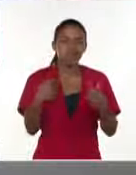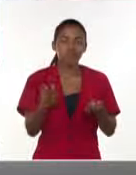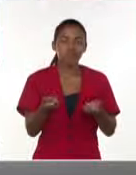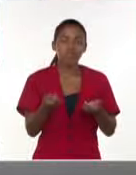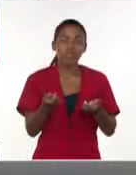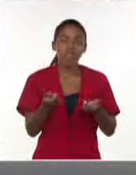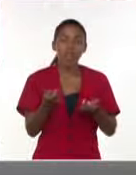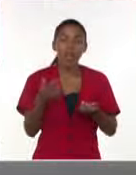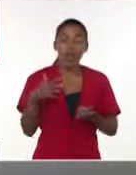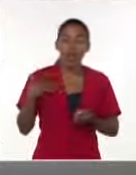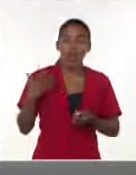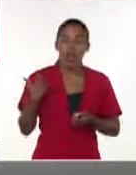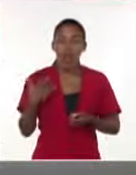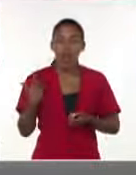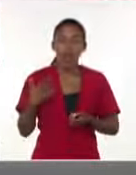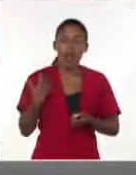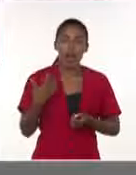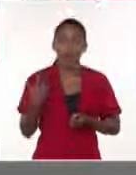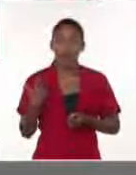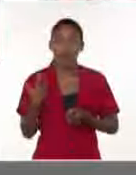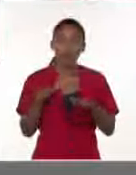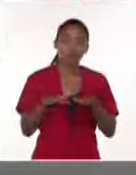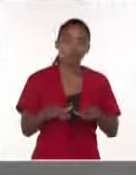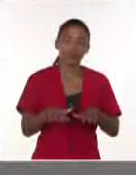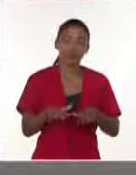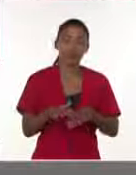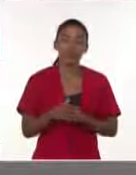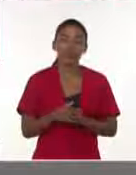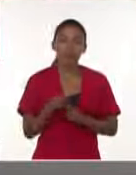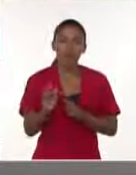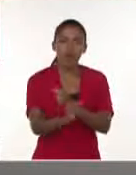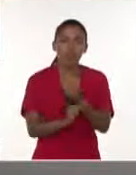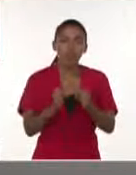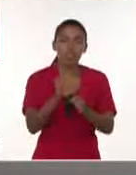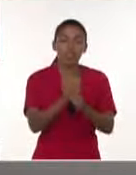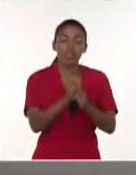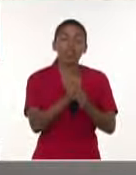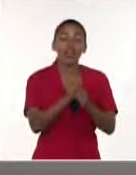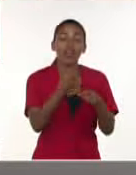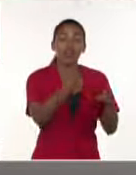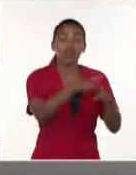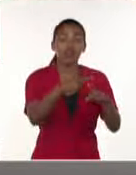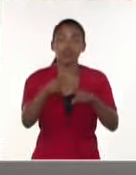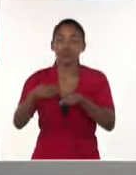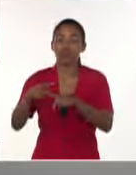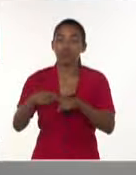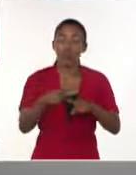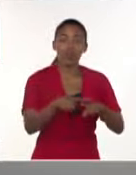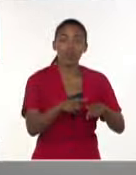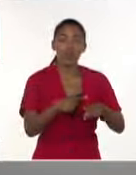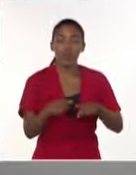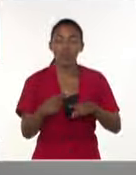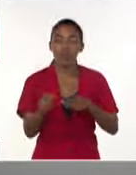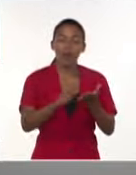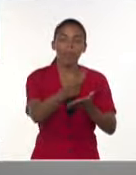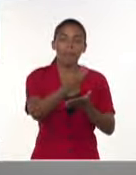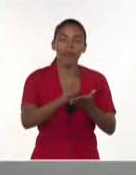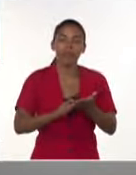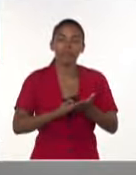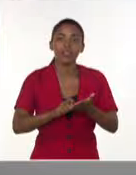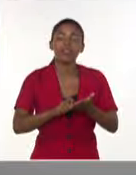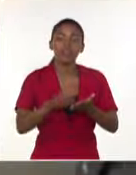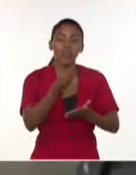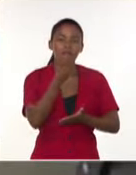golpe de Estado del guaidodismo. Utilizando un sinnúmero de recursos y ardides mediáticos, con la falsa acusación de